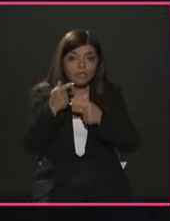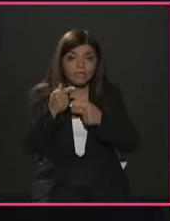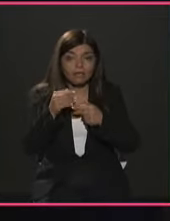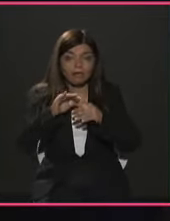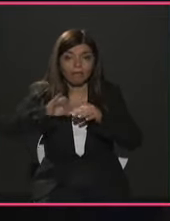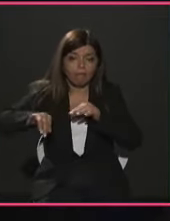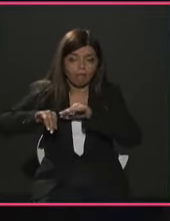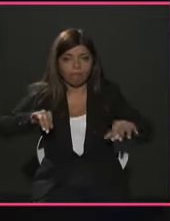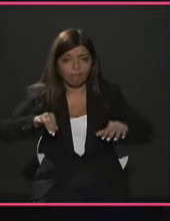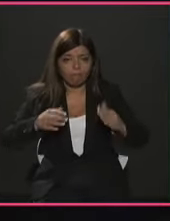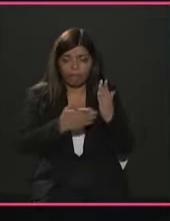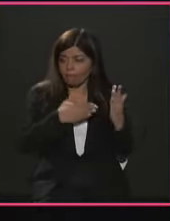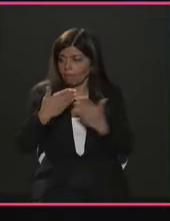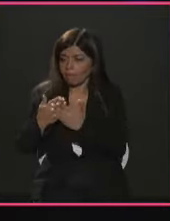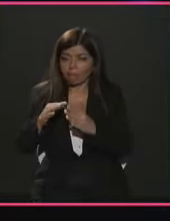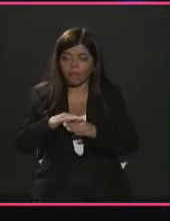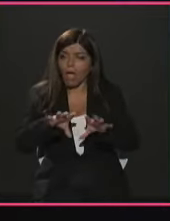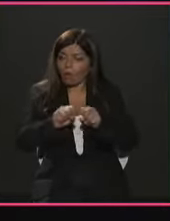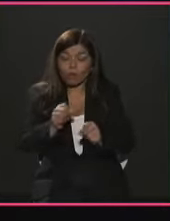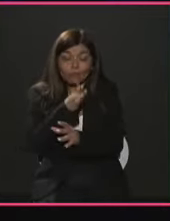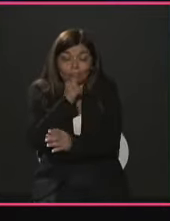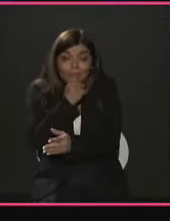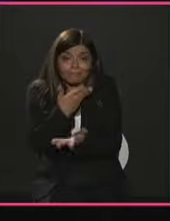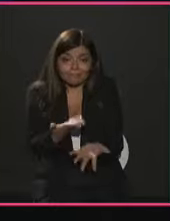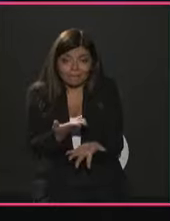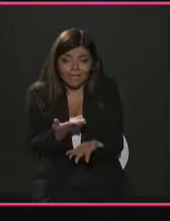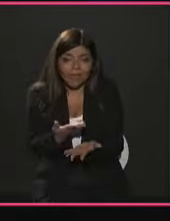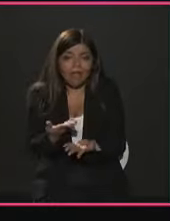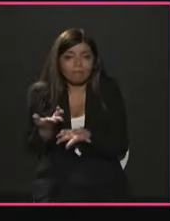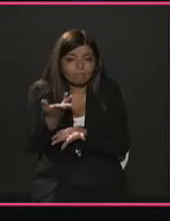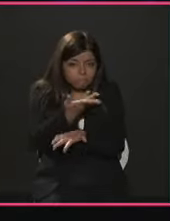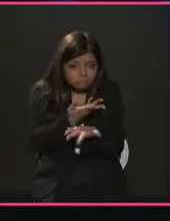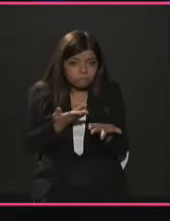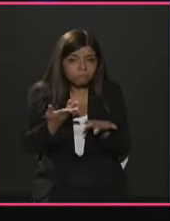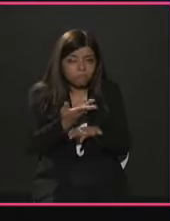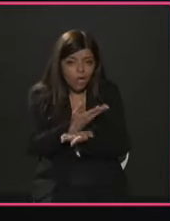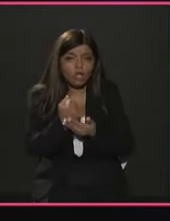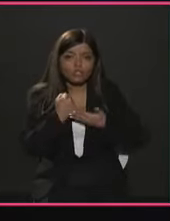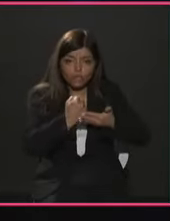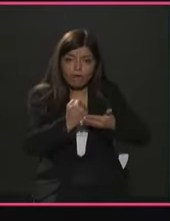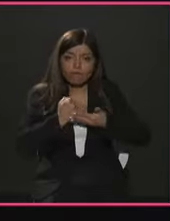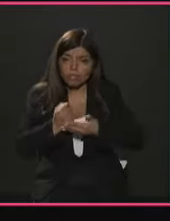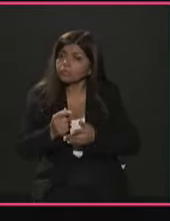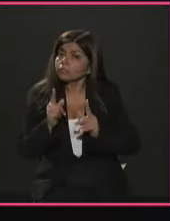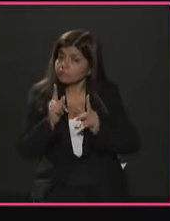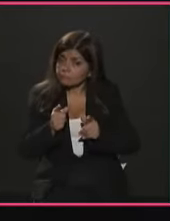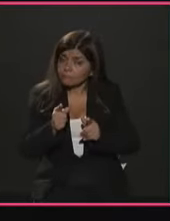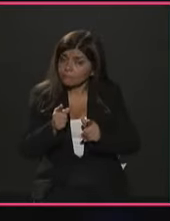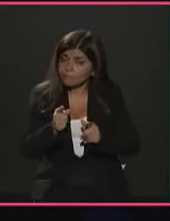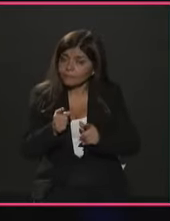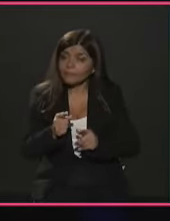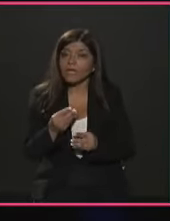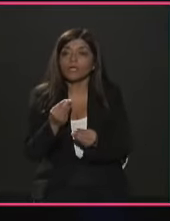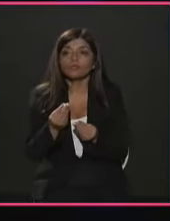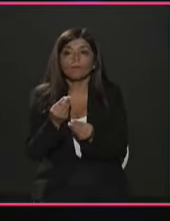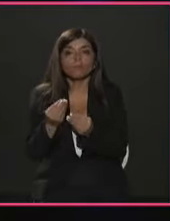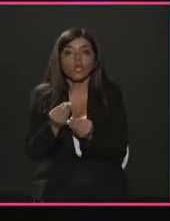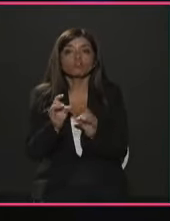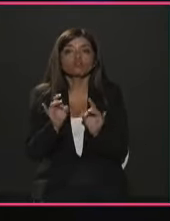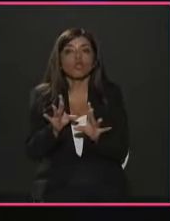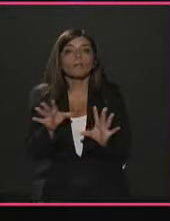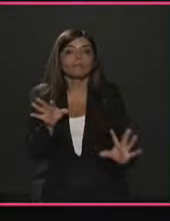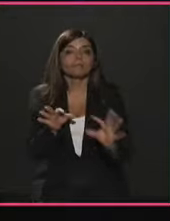polarizada y no somos capaces de ponernos de acuerdo necesitamos generar espacios de diálogo de colaboración Esto va a ocurrir solamente si trabajamos